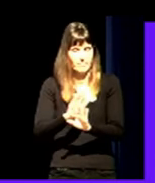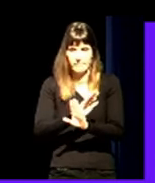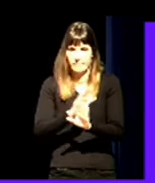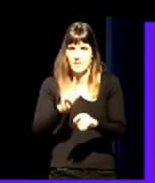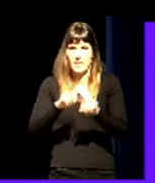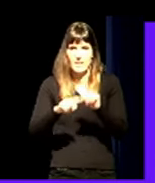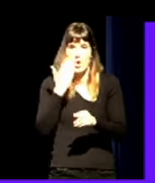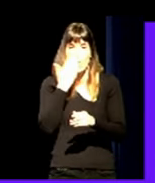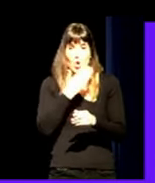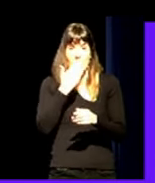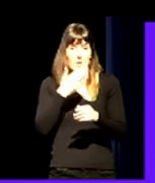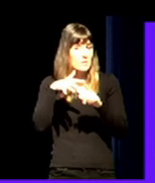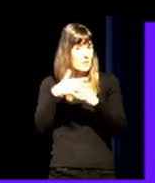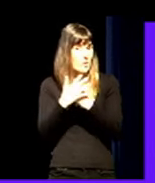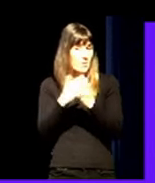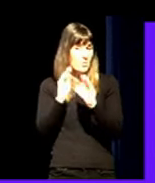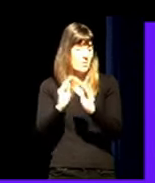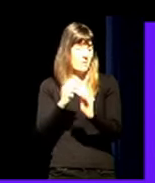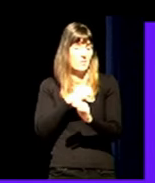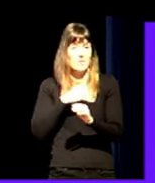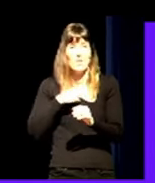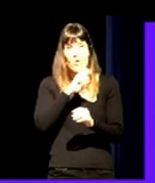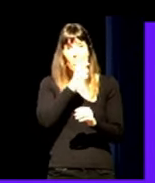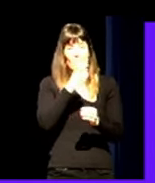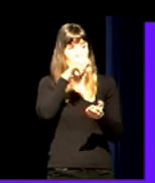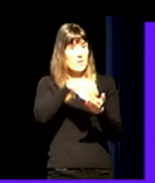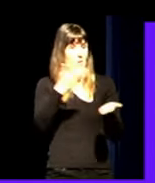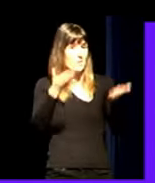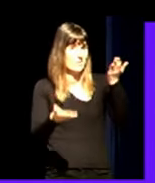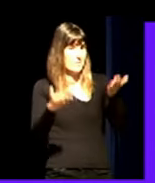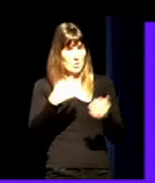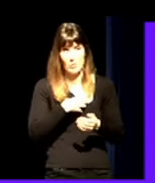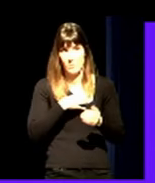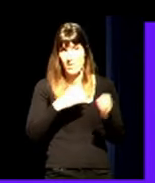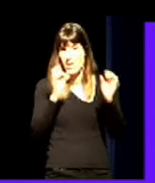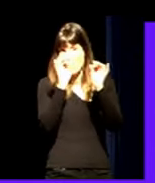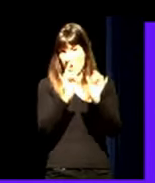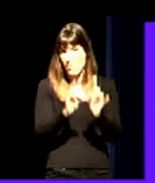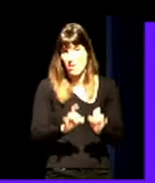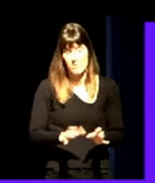uno de los centros, porque cada centro es un mundo diferente para conformar esta respuesta.